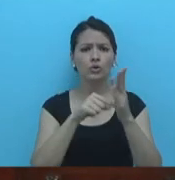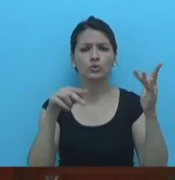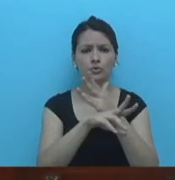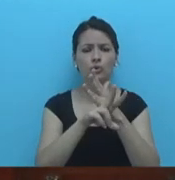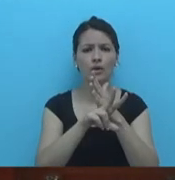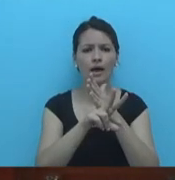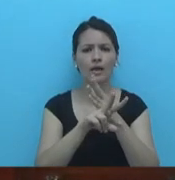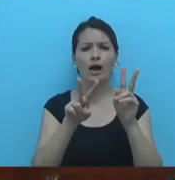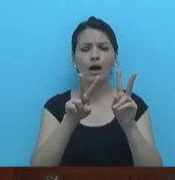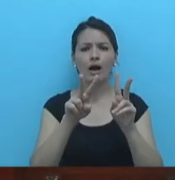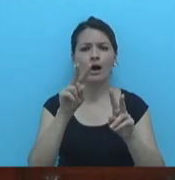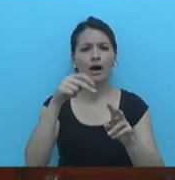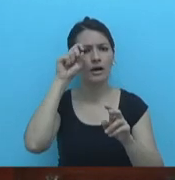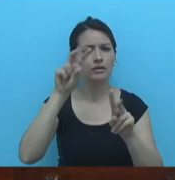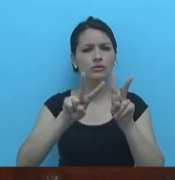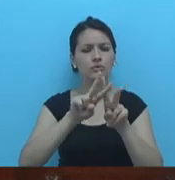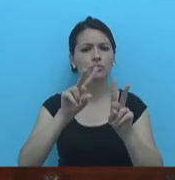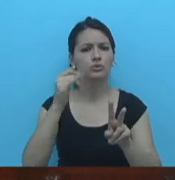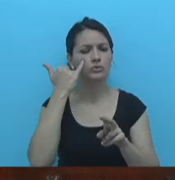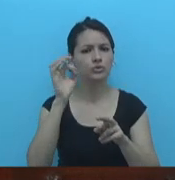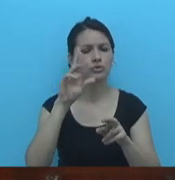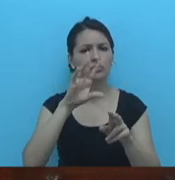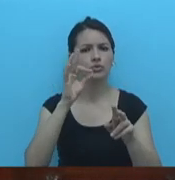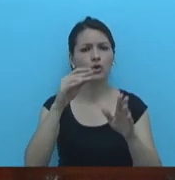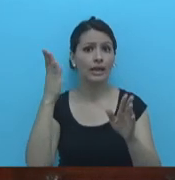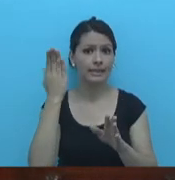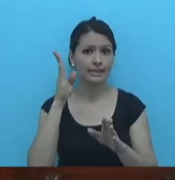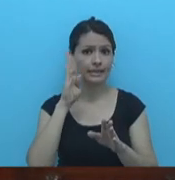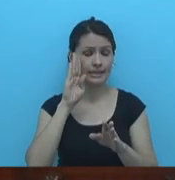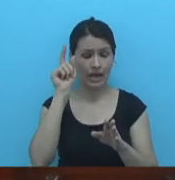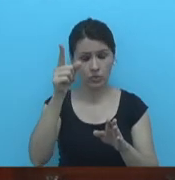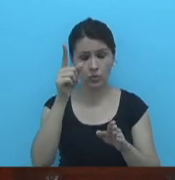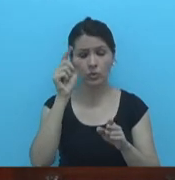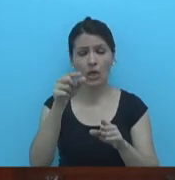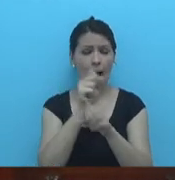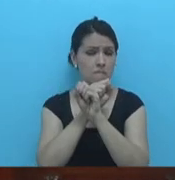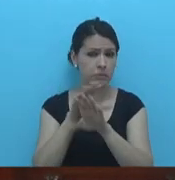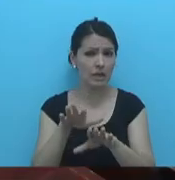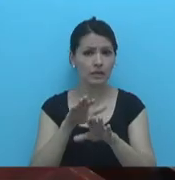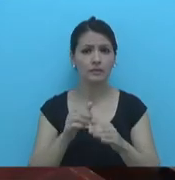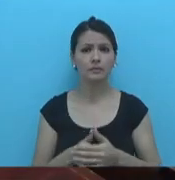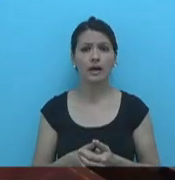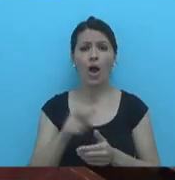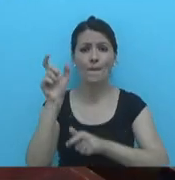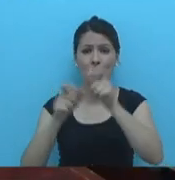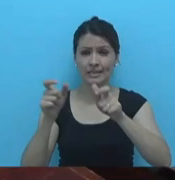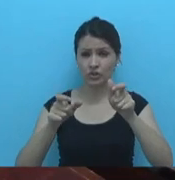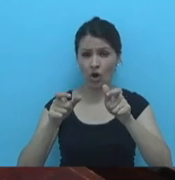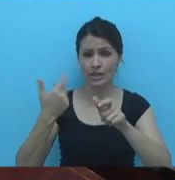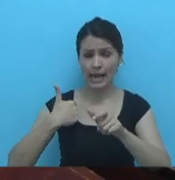del 2017 y acompaña en su dolor a los familiares y amigos de las víctimas. Bien. A votación el tratamiento sobre